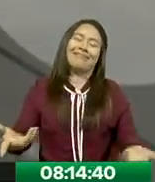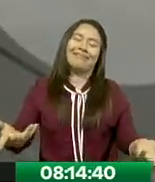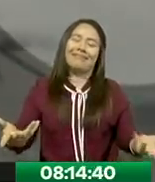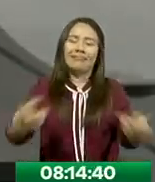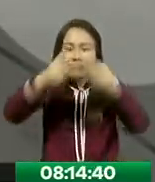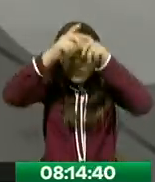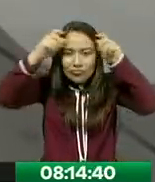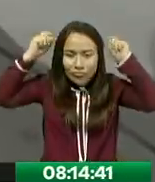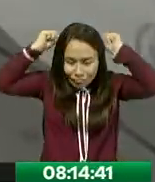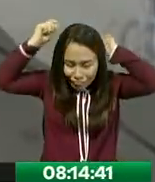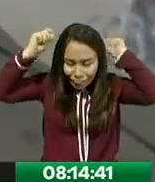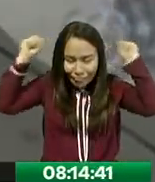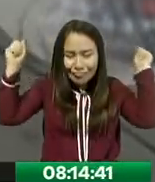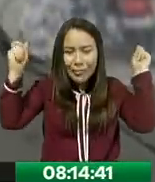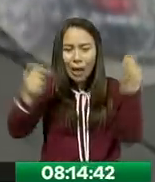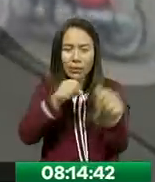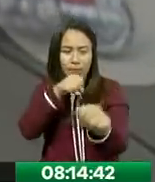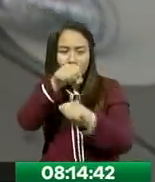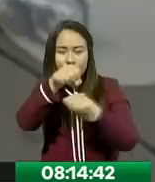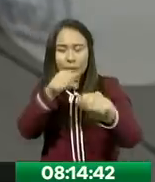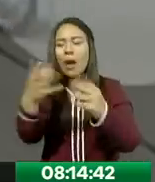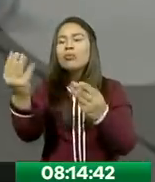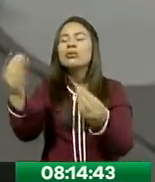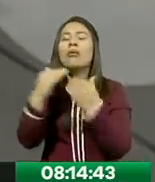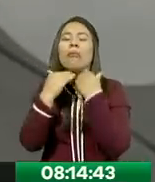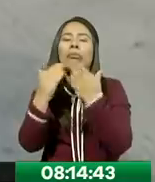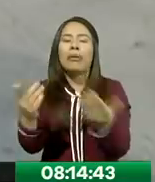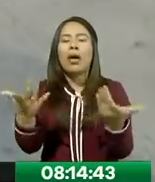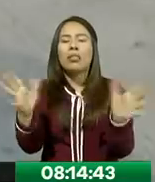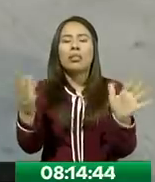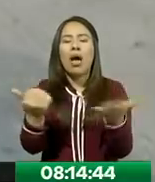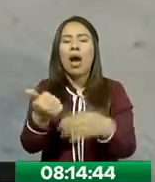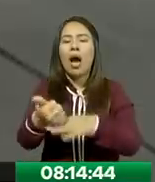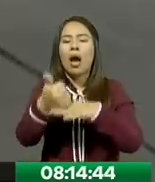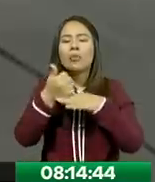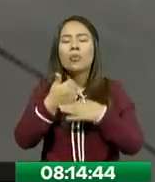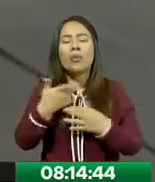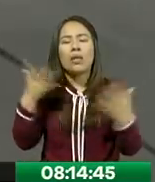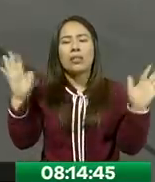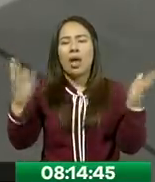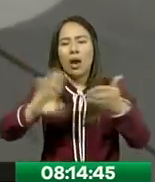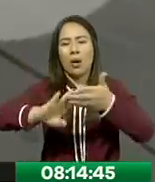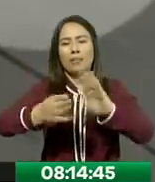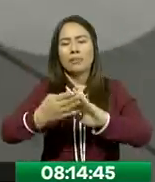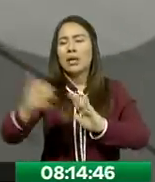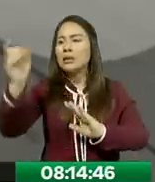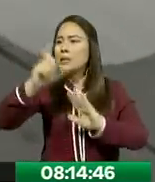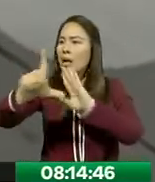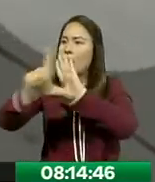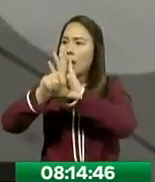a muchos no les interesa mantener leyes